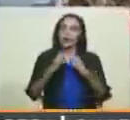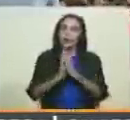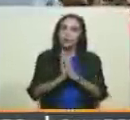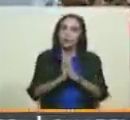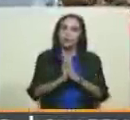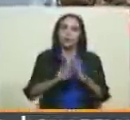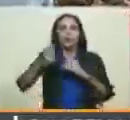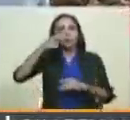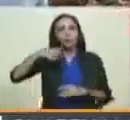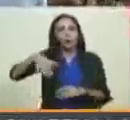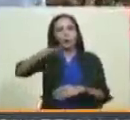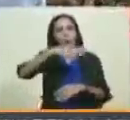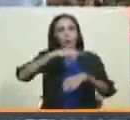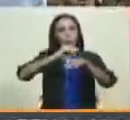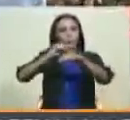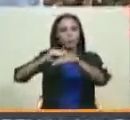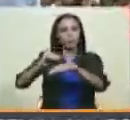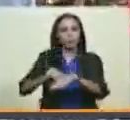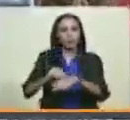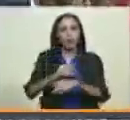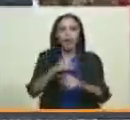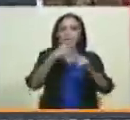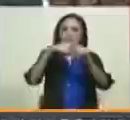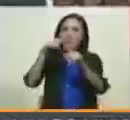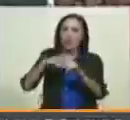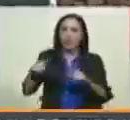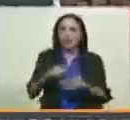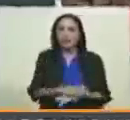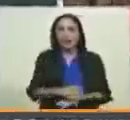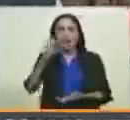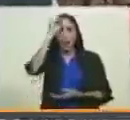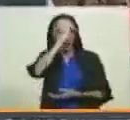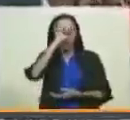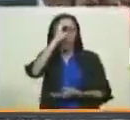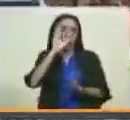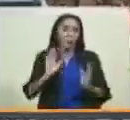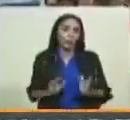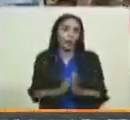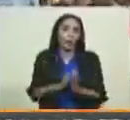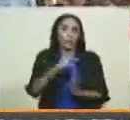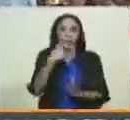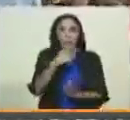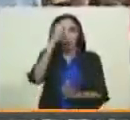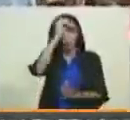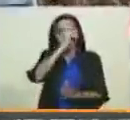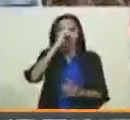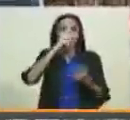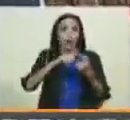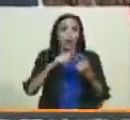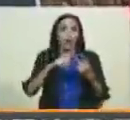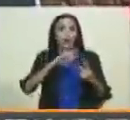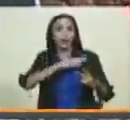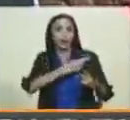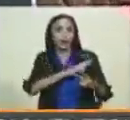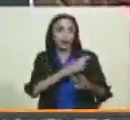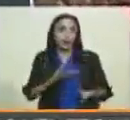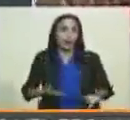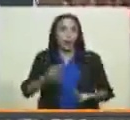todo el pueblo, sin distingo de opinión política, de religión, de